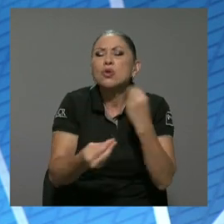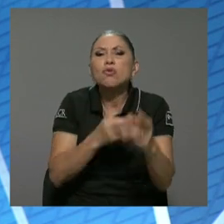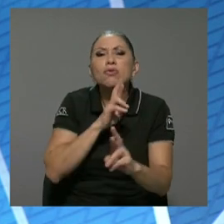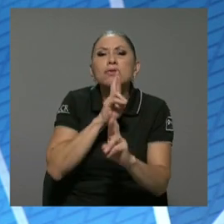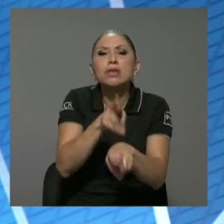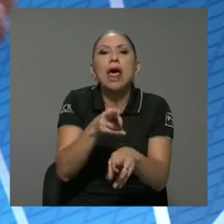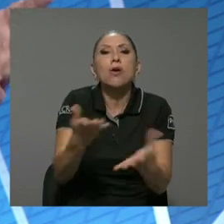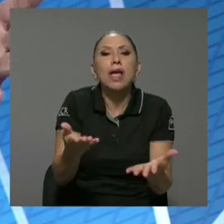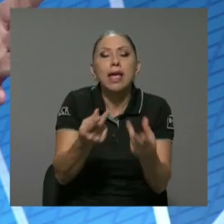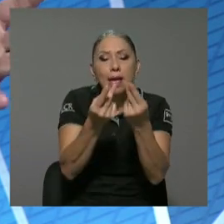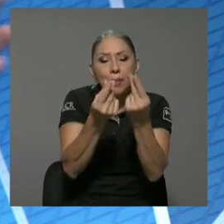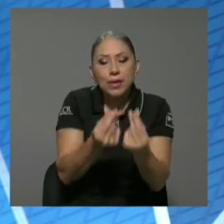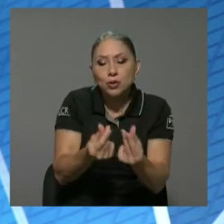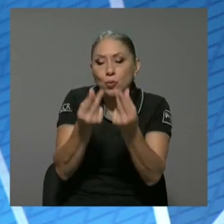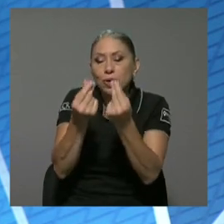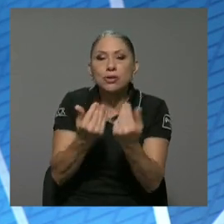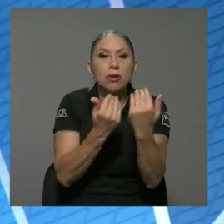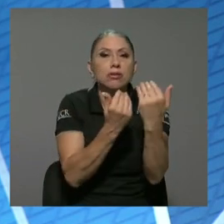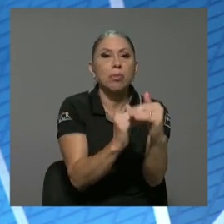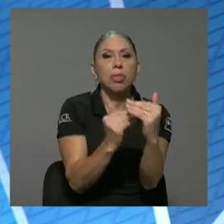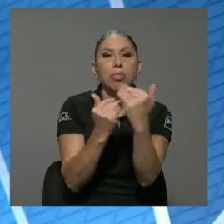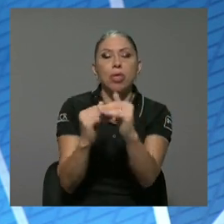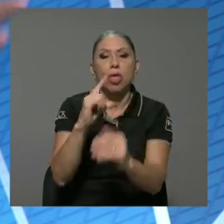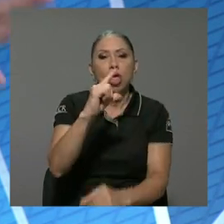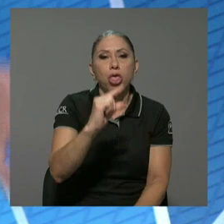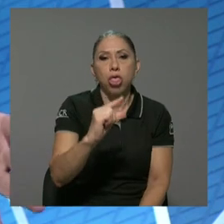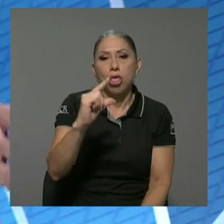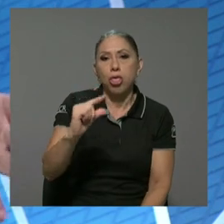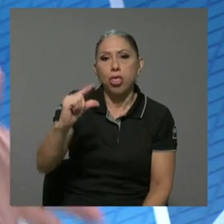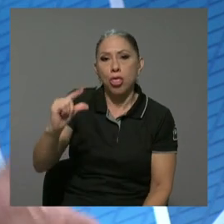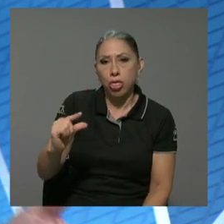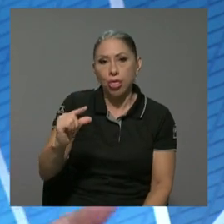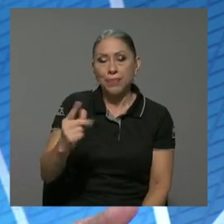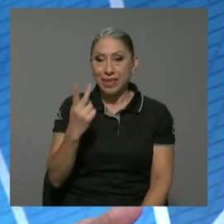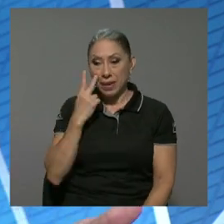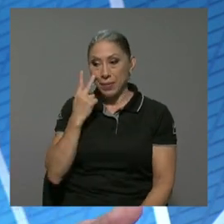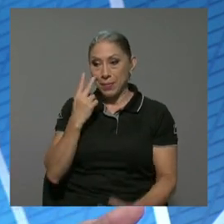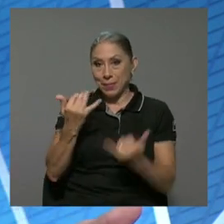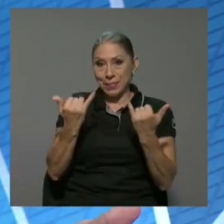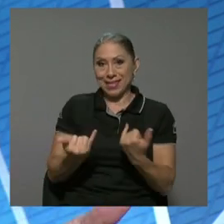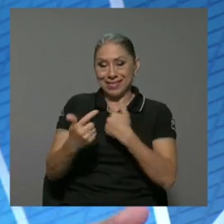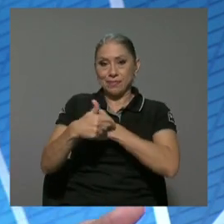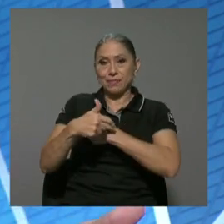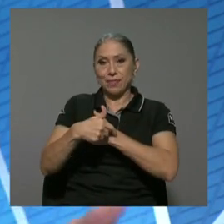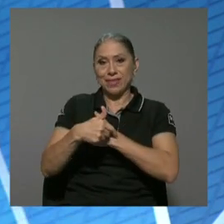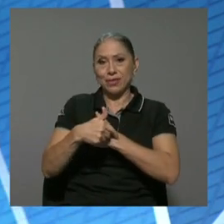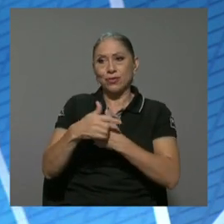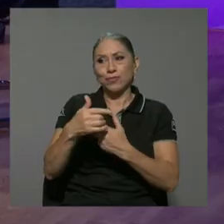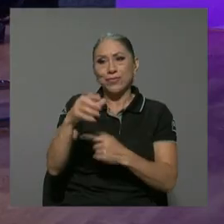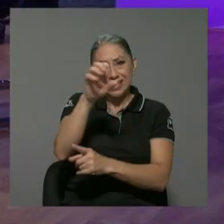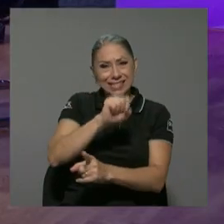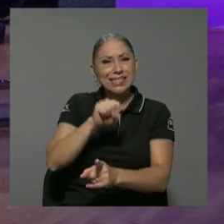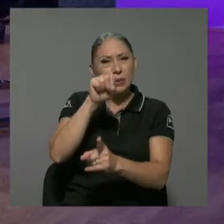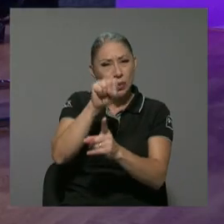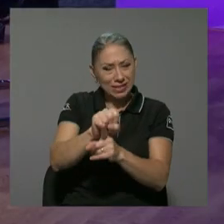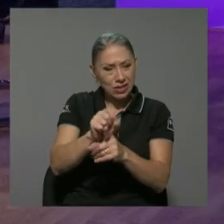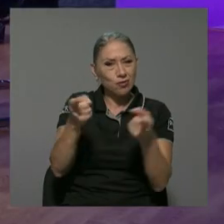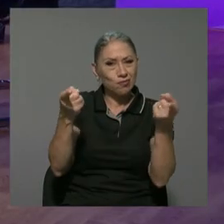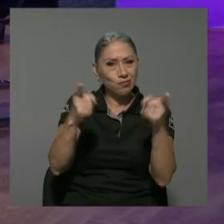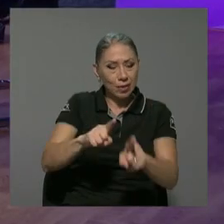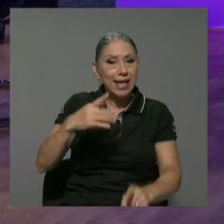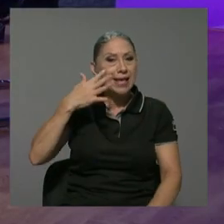en eso, ¿verdad? Uh-huh. Uh-huh. Y vemos cómo en ese momento pues la situación es similar en el